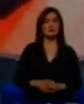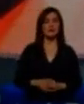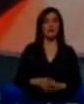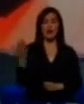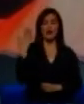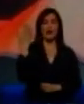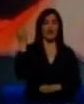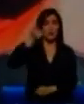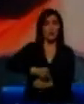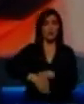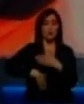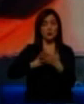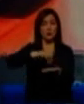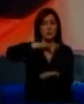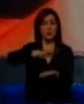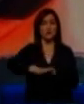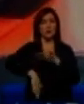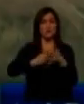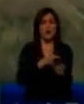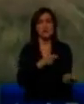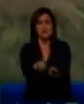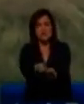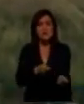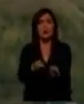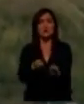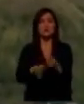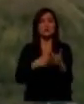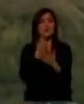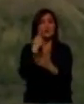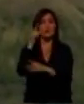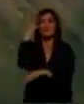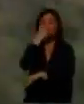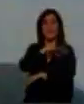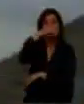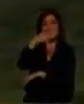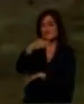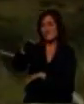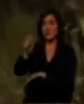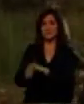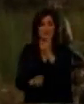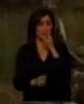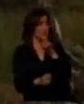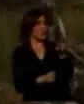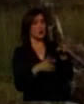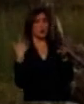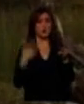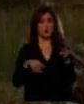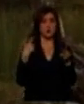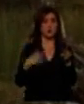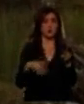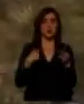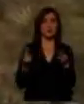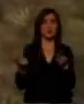que empleemos todos los medios necesarios para poder combatir este incendio. Por un lado se observa este hermoso paisaje y por el otro el panorama es